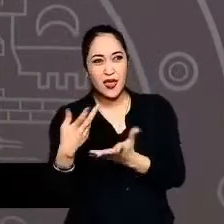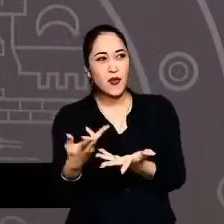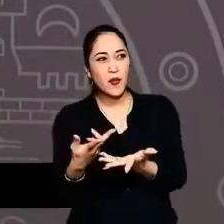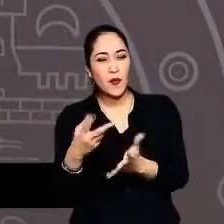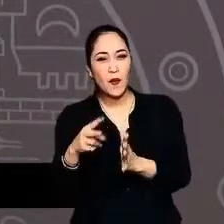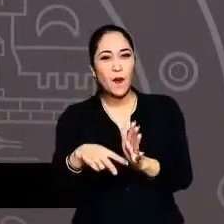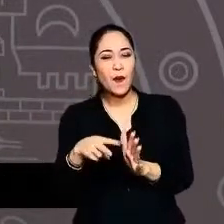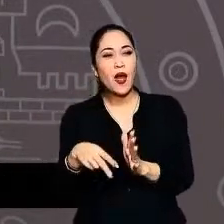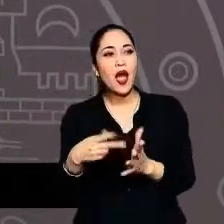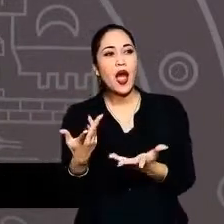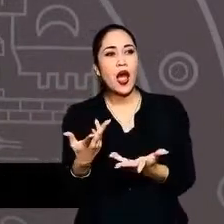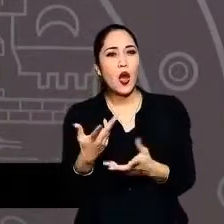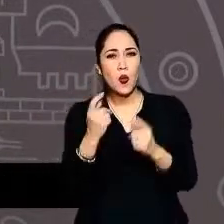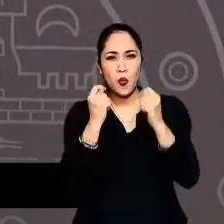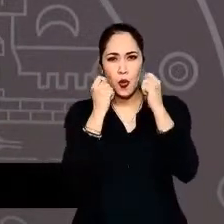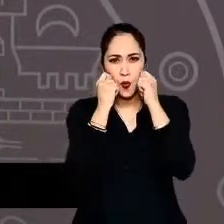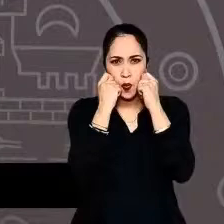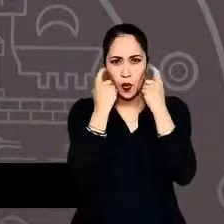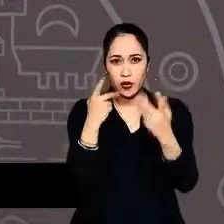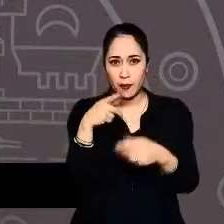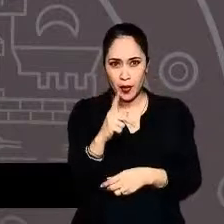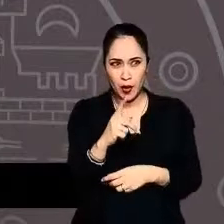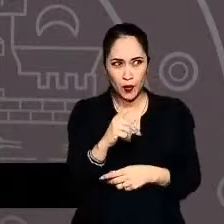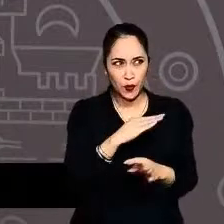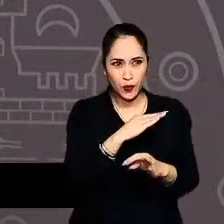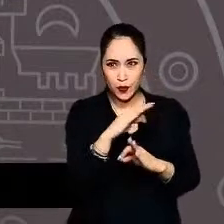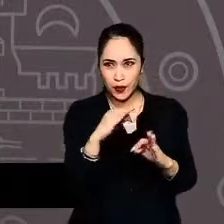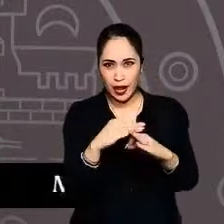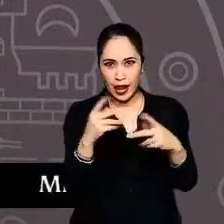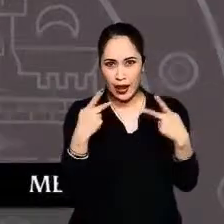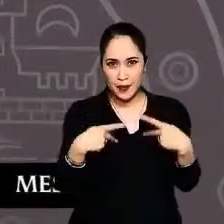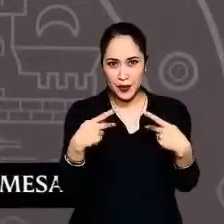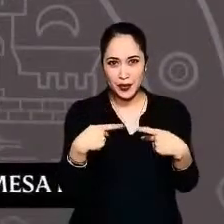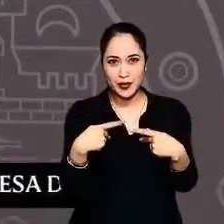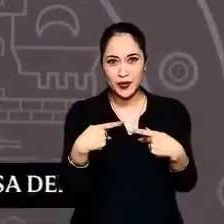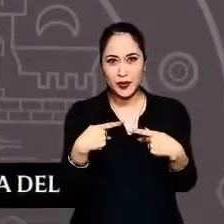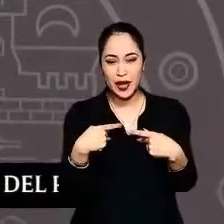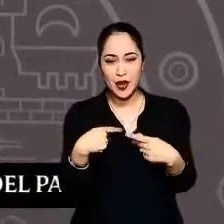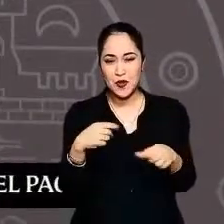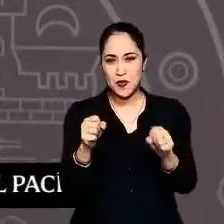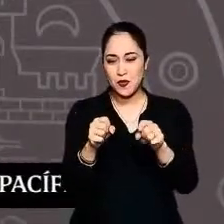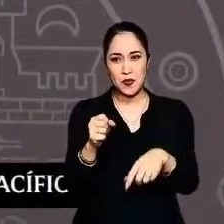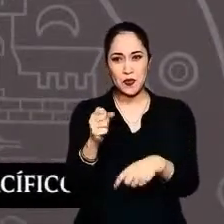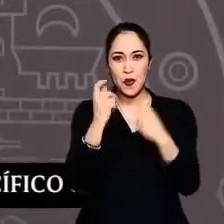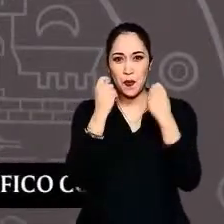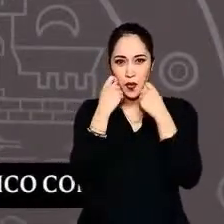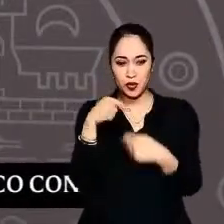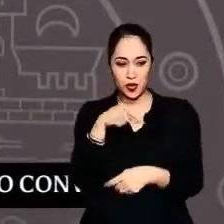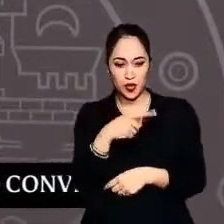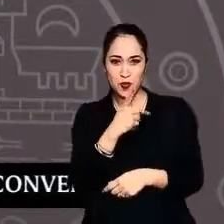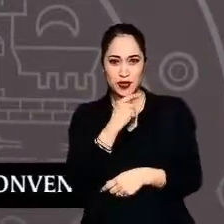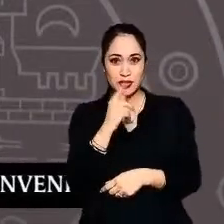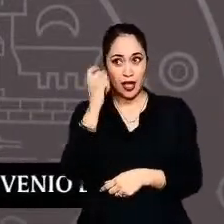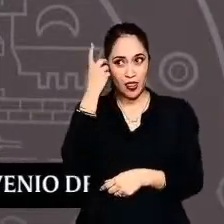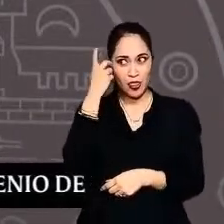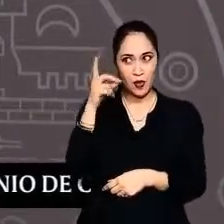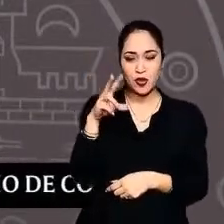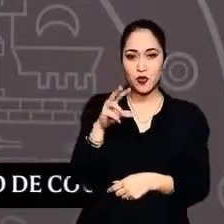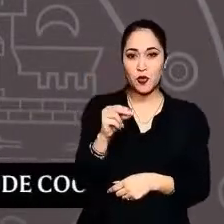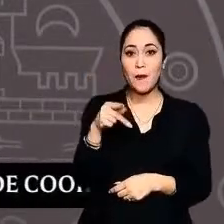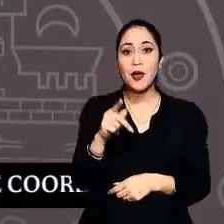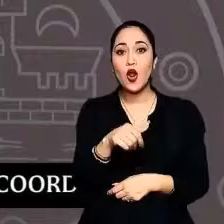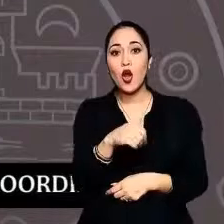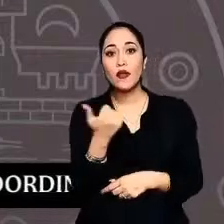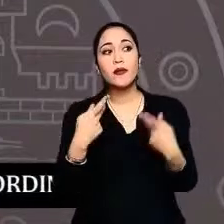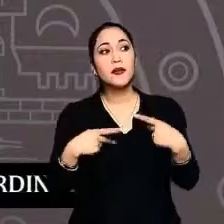cámaras, todo mundo toma video. Este fue un indicio pequeño, que fue la placa del carro que estaba